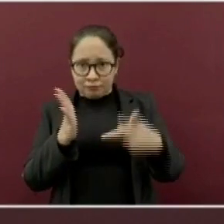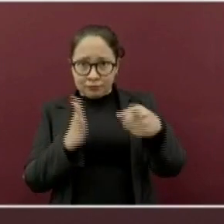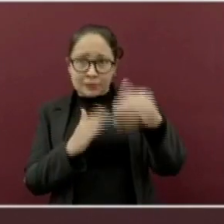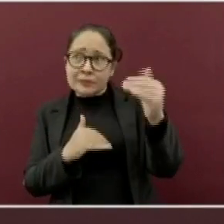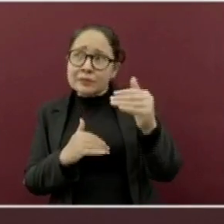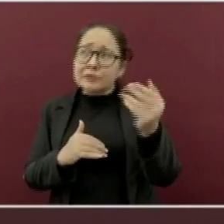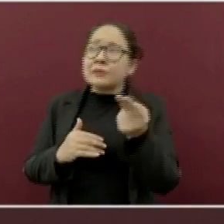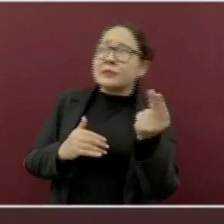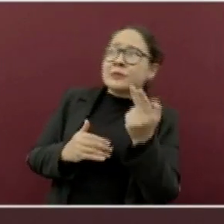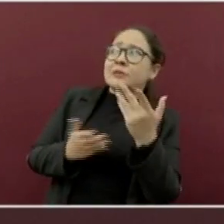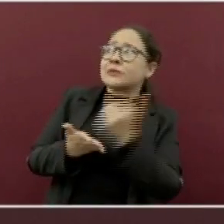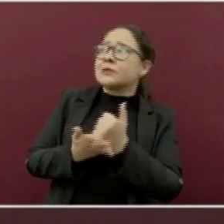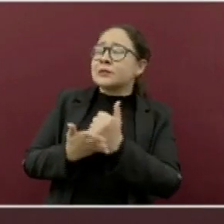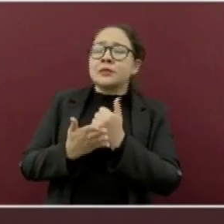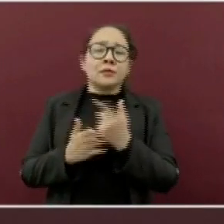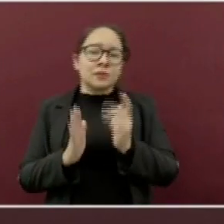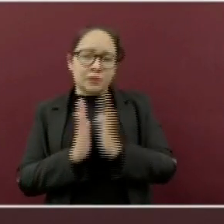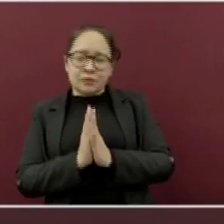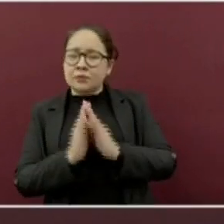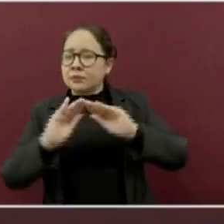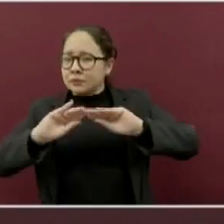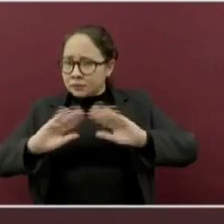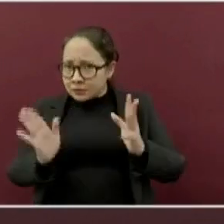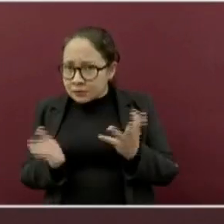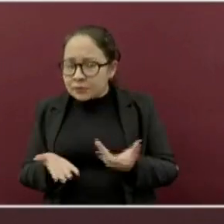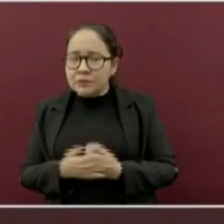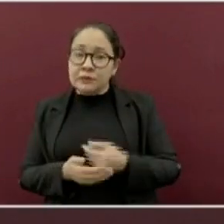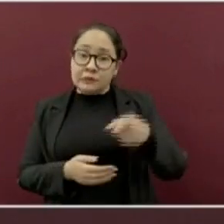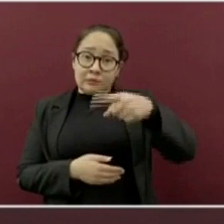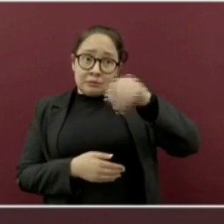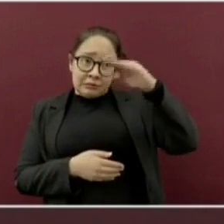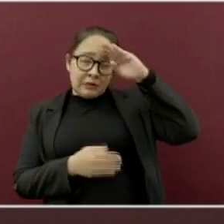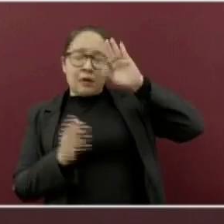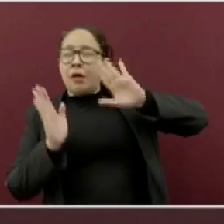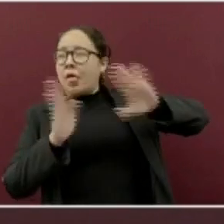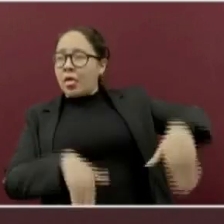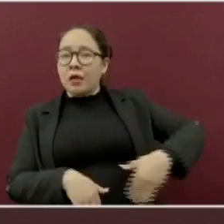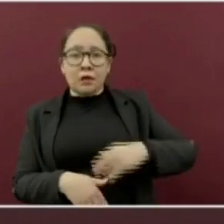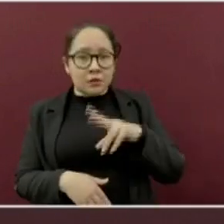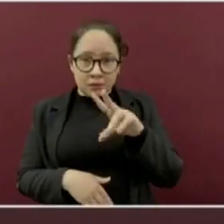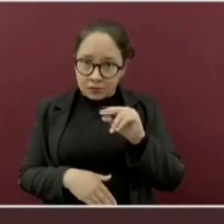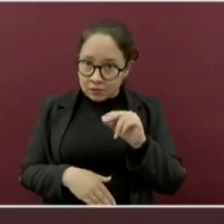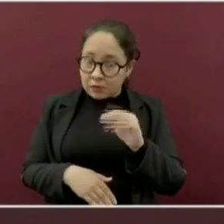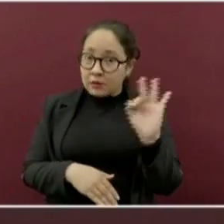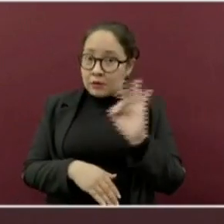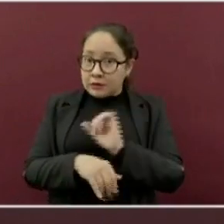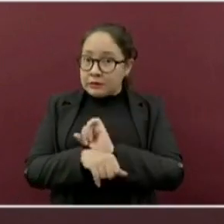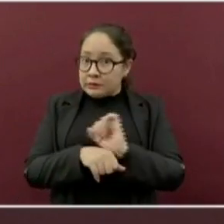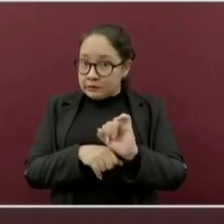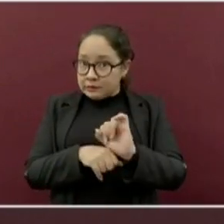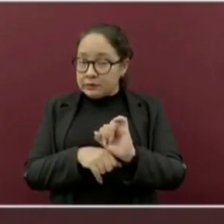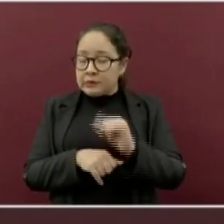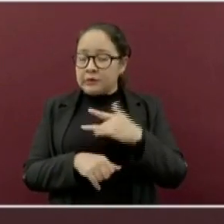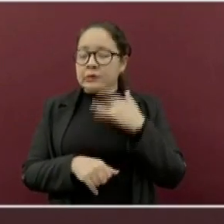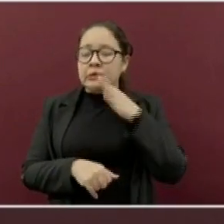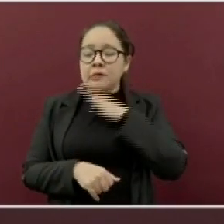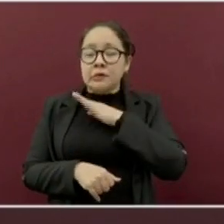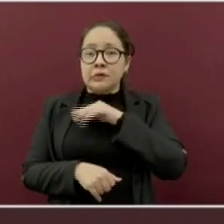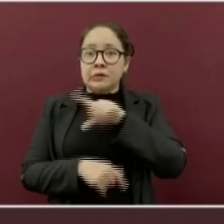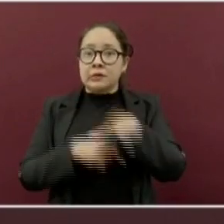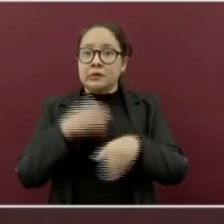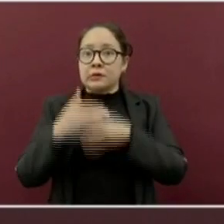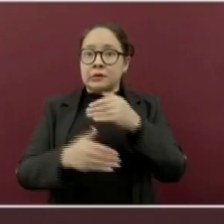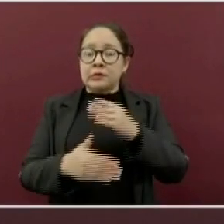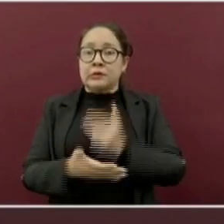eso les digo, no se confíen. Aunque sean síntomas leves, corren el riesgo de